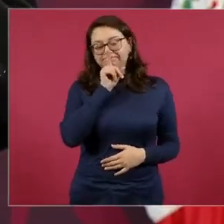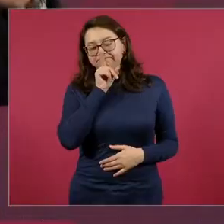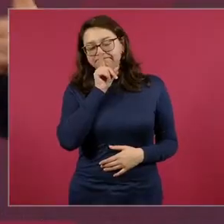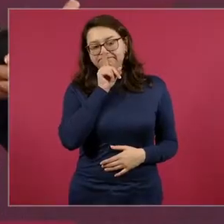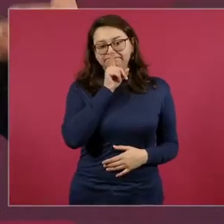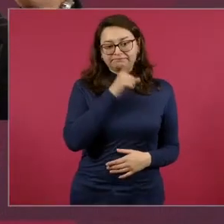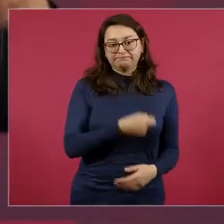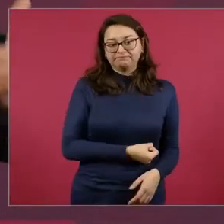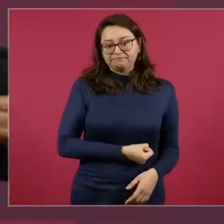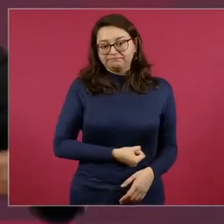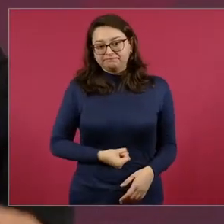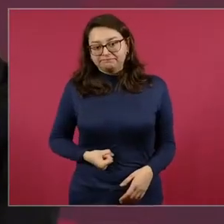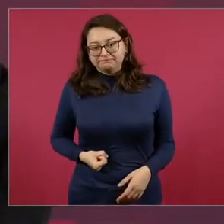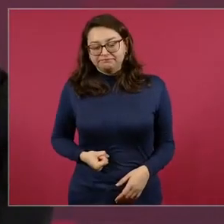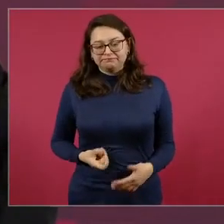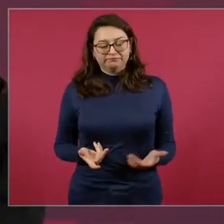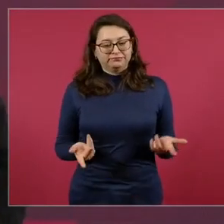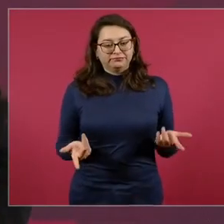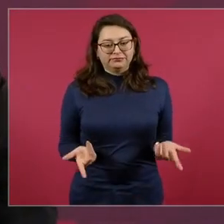leen